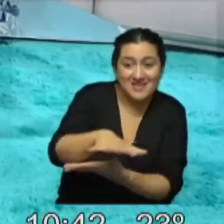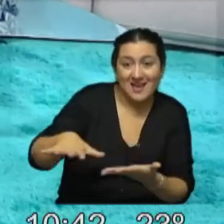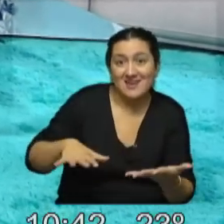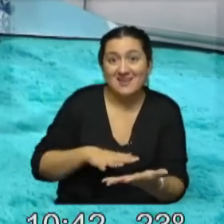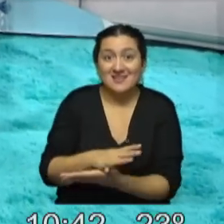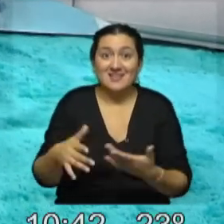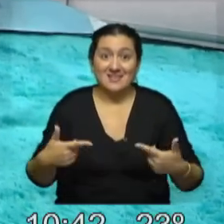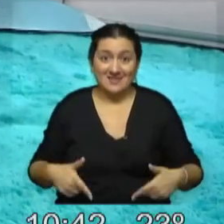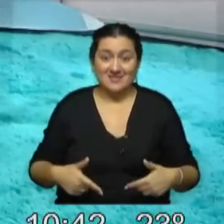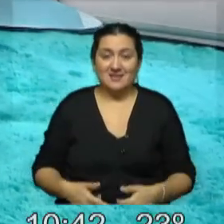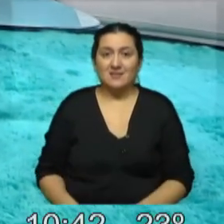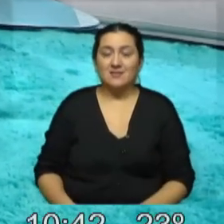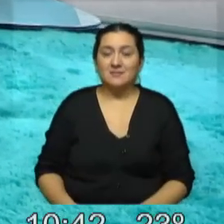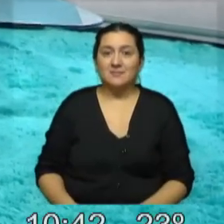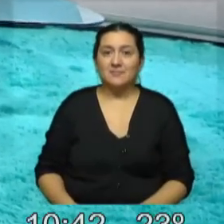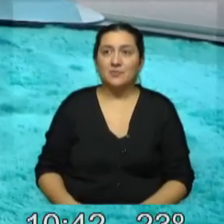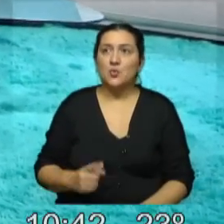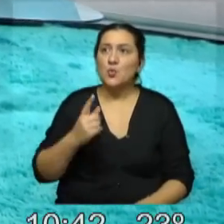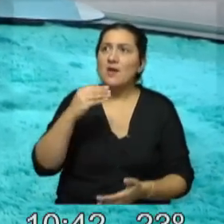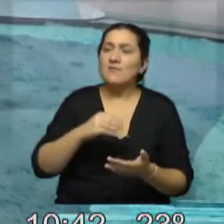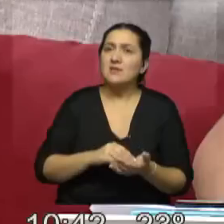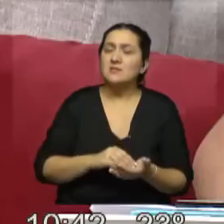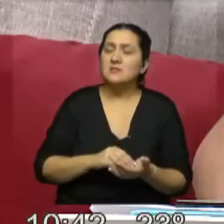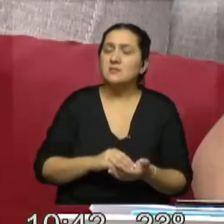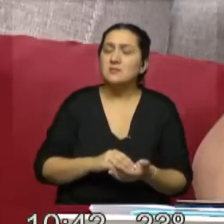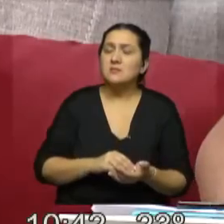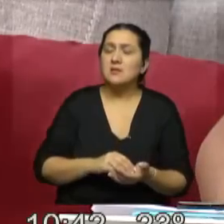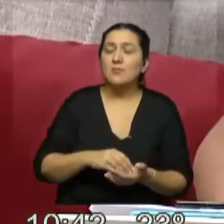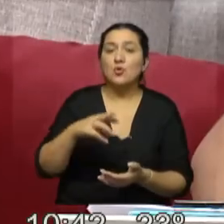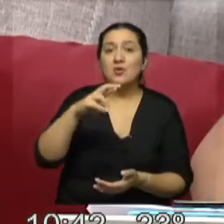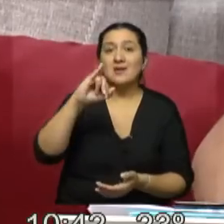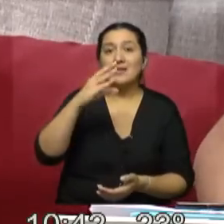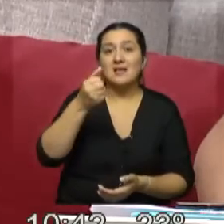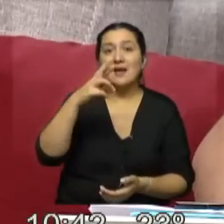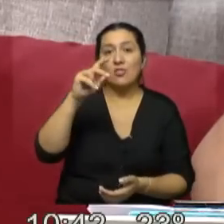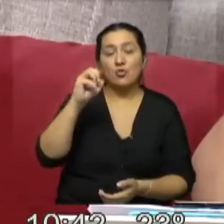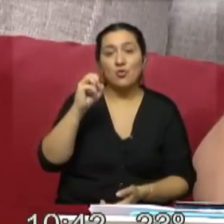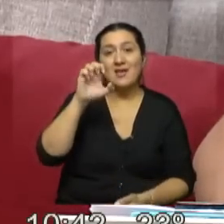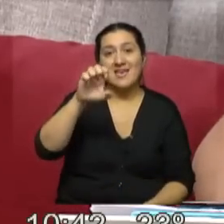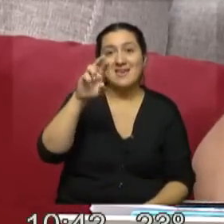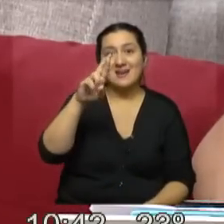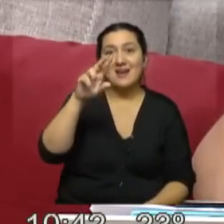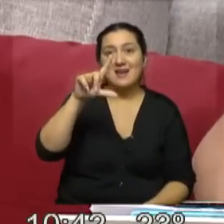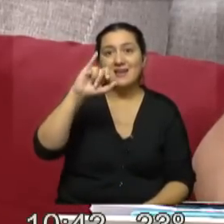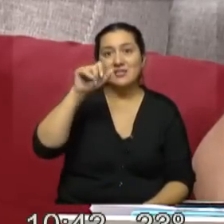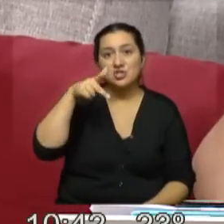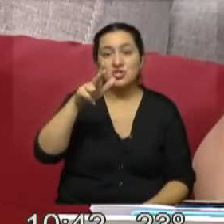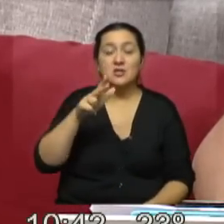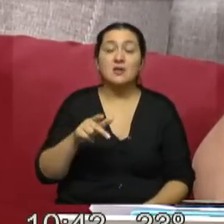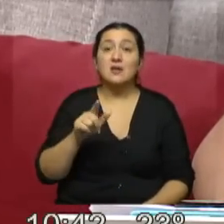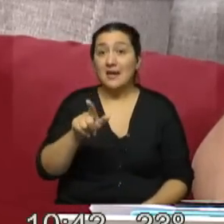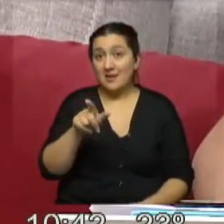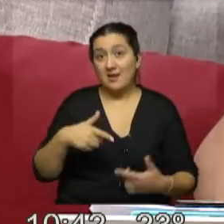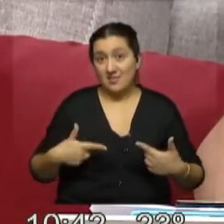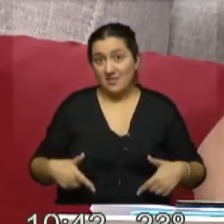distintas realidades y una vez no me acuerdo en que estábamos con Ricardo berlich que era mi jefe era el intendente de ese momento Y